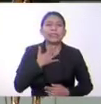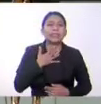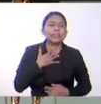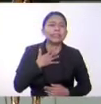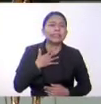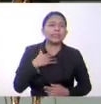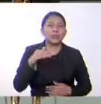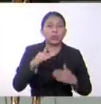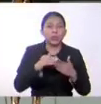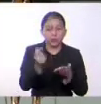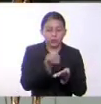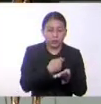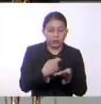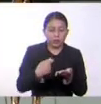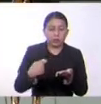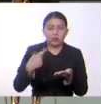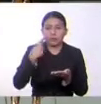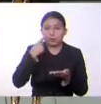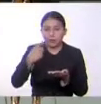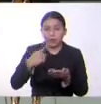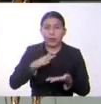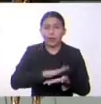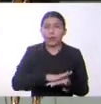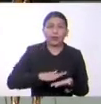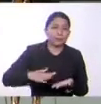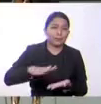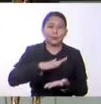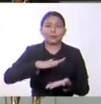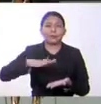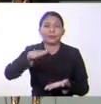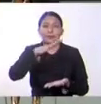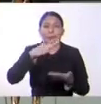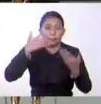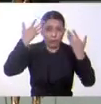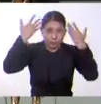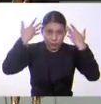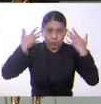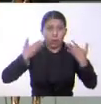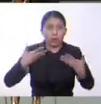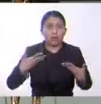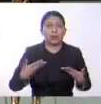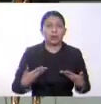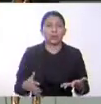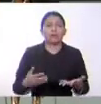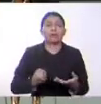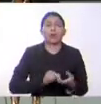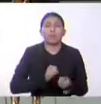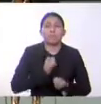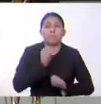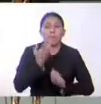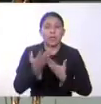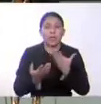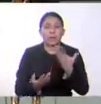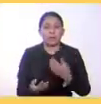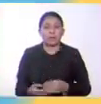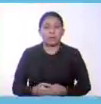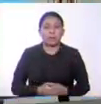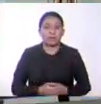caligrafía que hace verter el alma en la vestidura del poema.